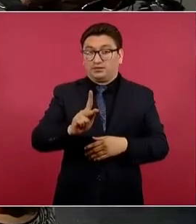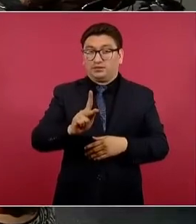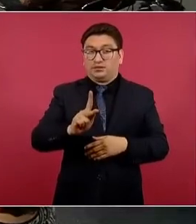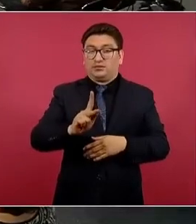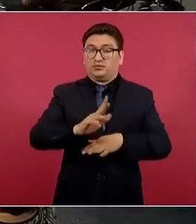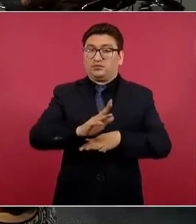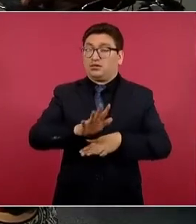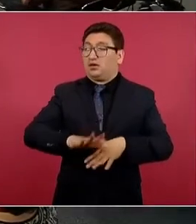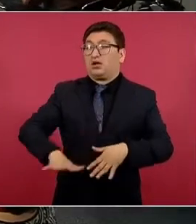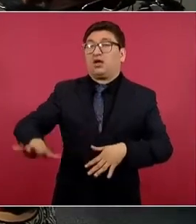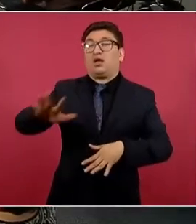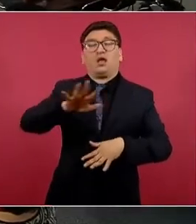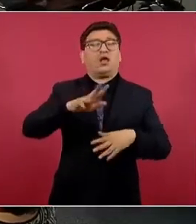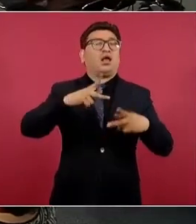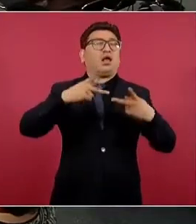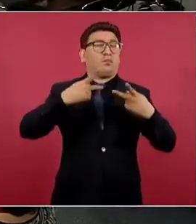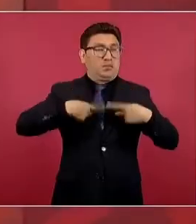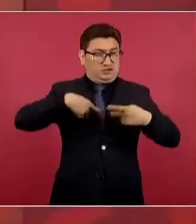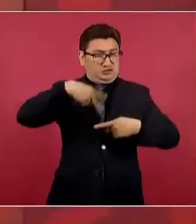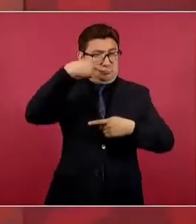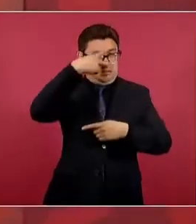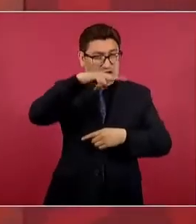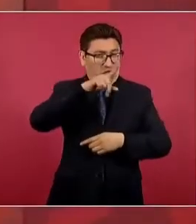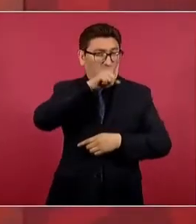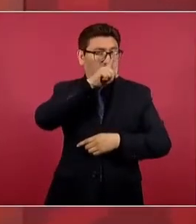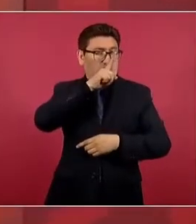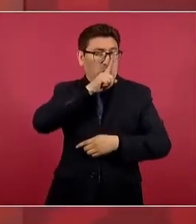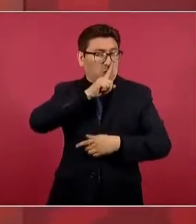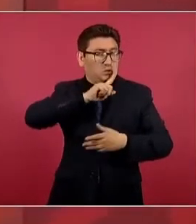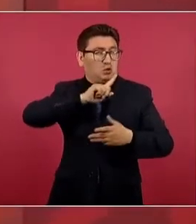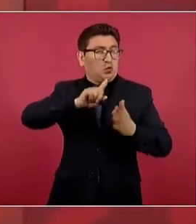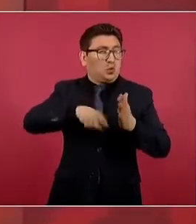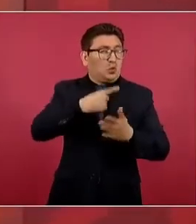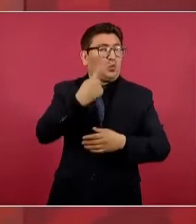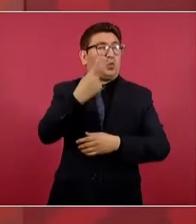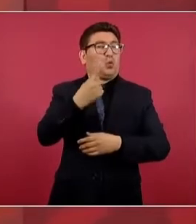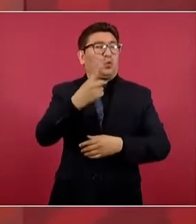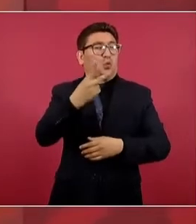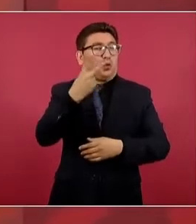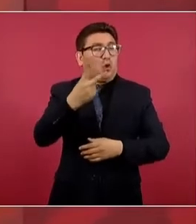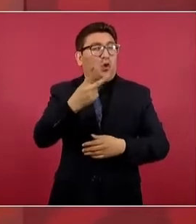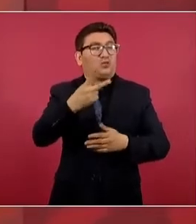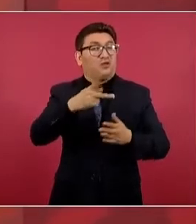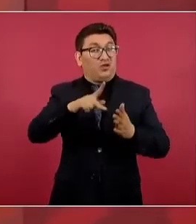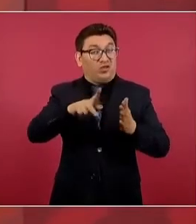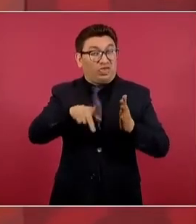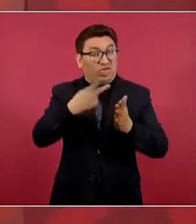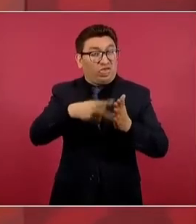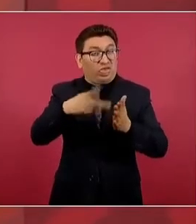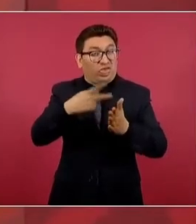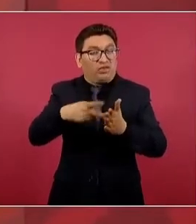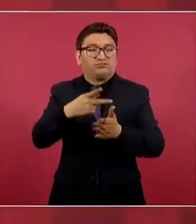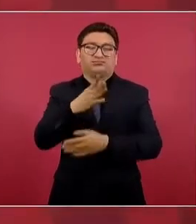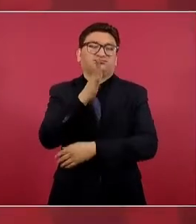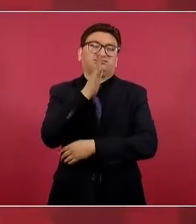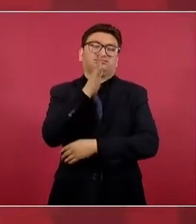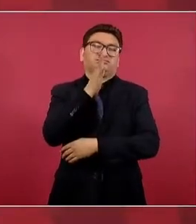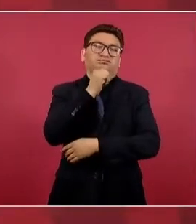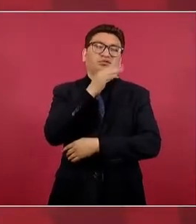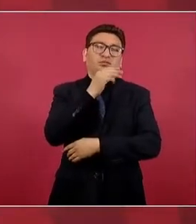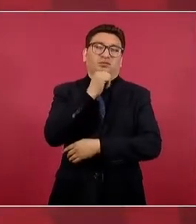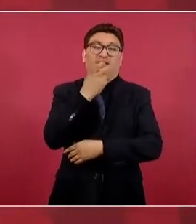al pueblo se le puede mentir una vez, dos veces, pero no se le puede mentir todo el tiempo. Eso es lo que decía